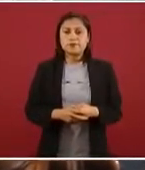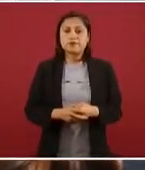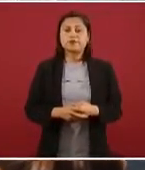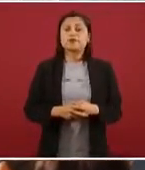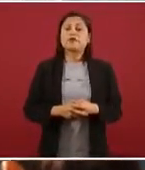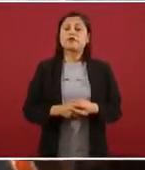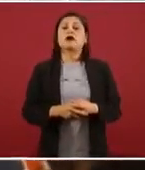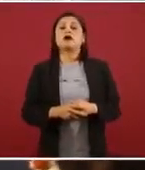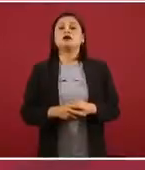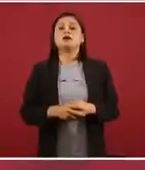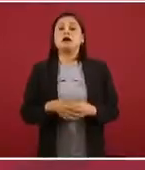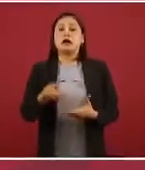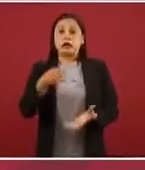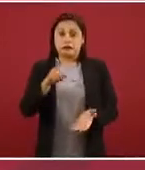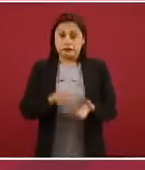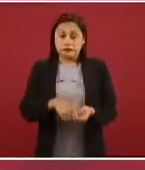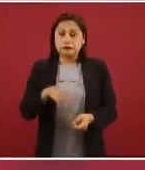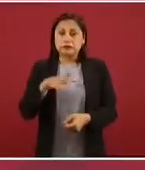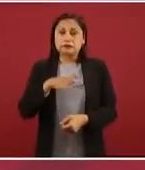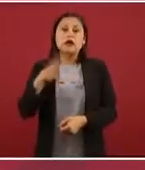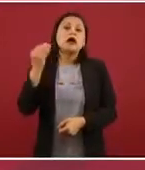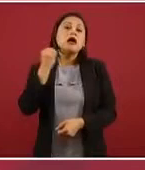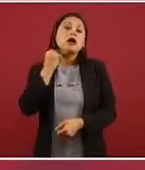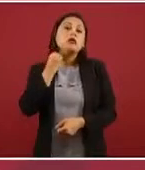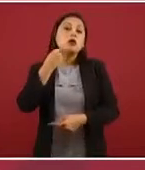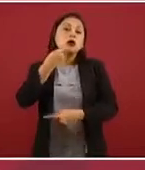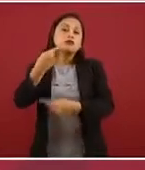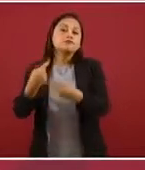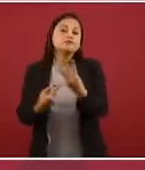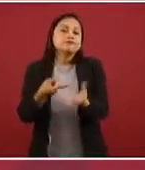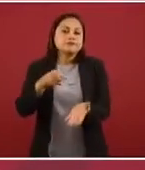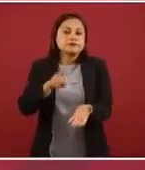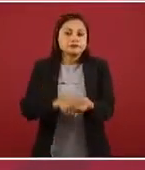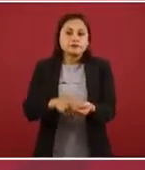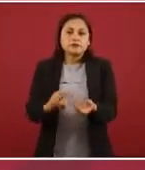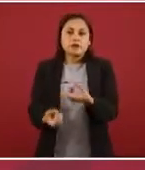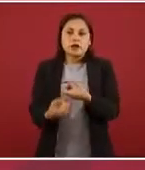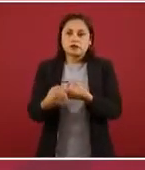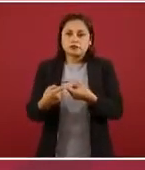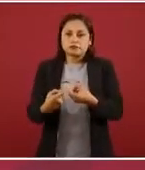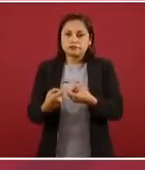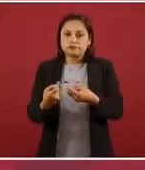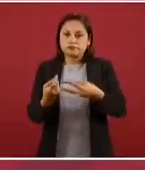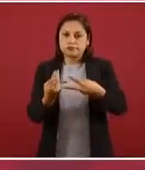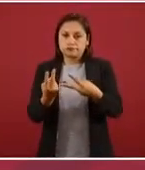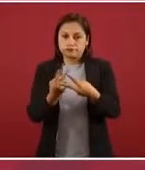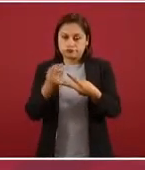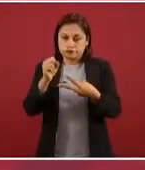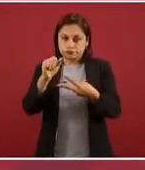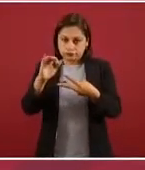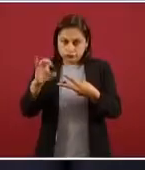abogadas, abogados, los que integran estos dos órganos,